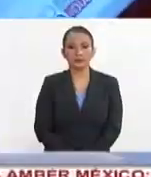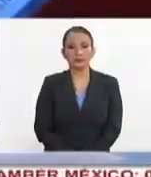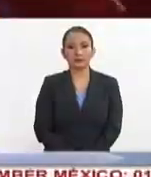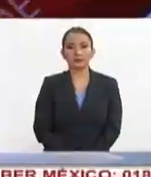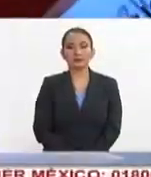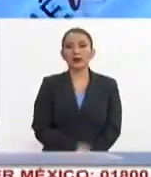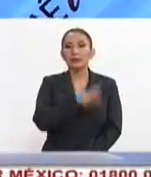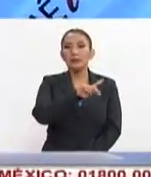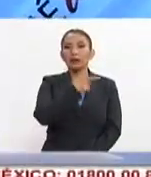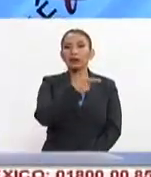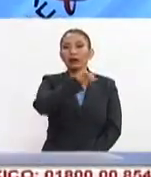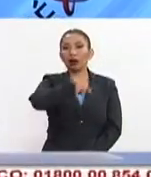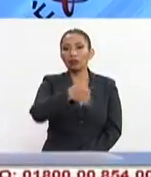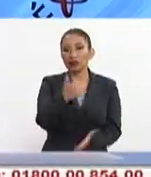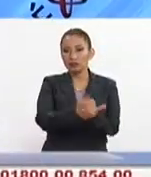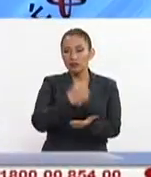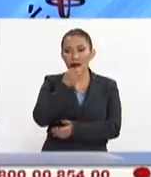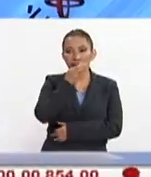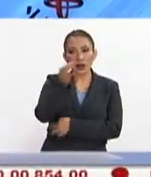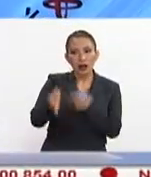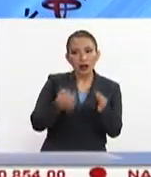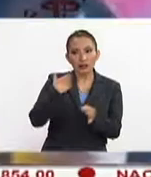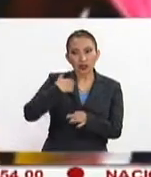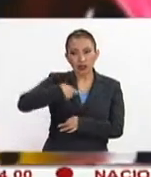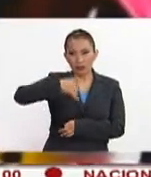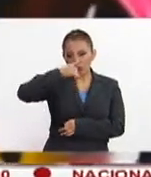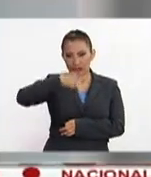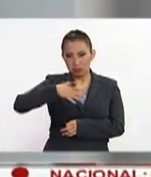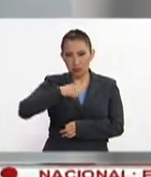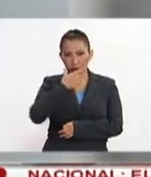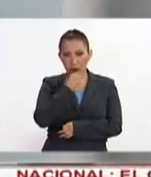La Procuraduría de Justicia Capitalina informó que el agresor